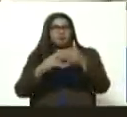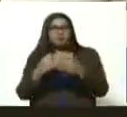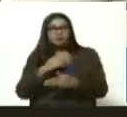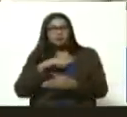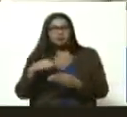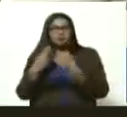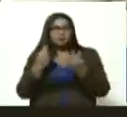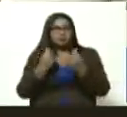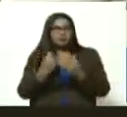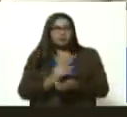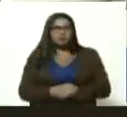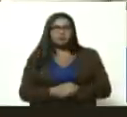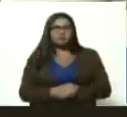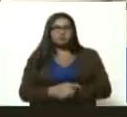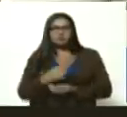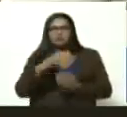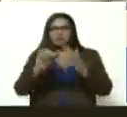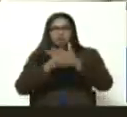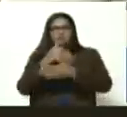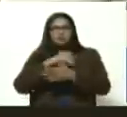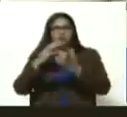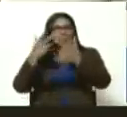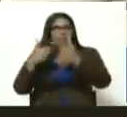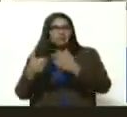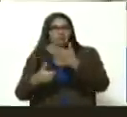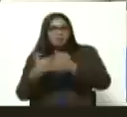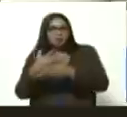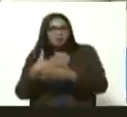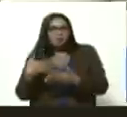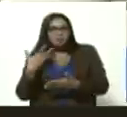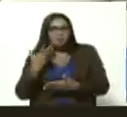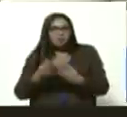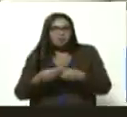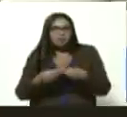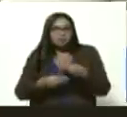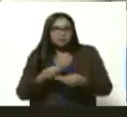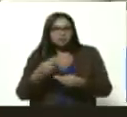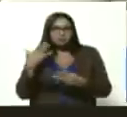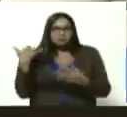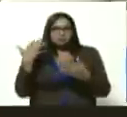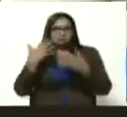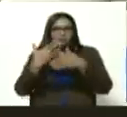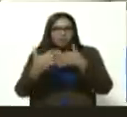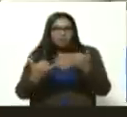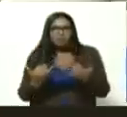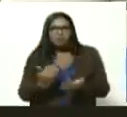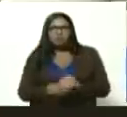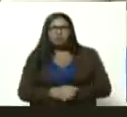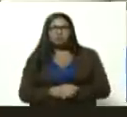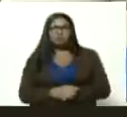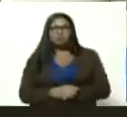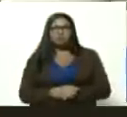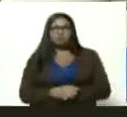dinero quitarnos nuestras empresas que más nos pueden hacer si eso lo han venido haciendo durante